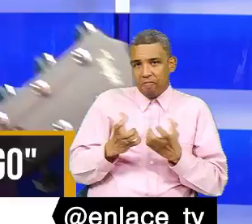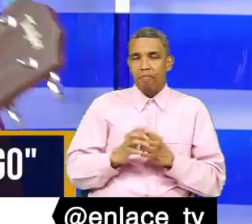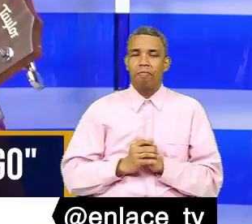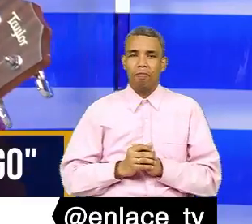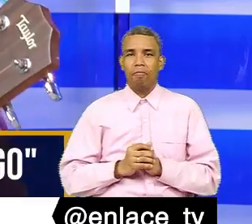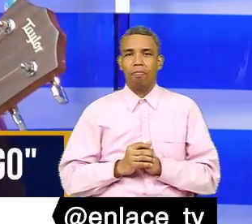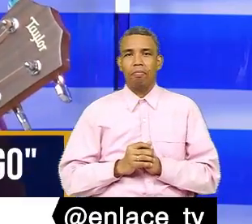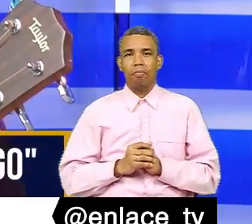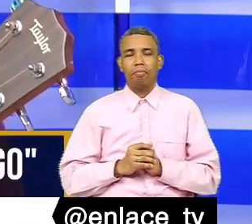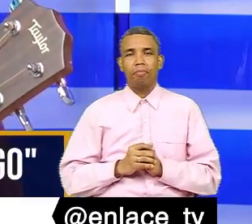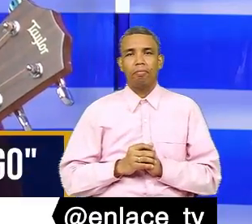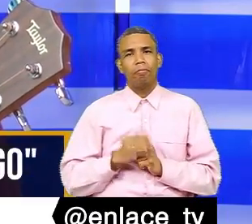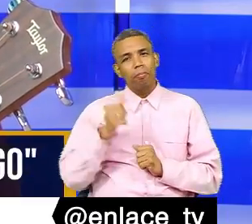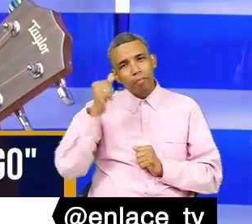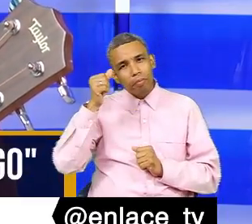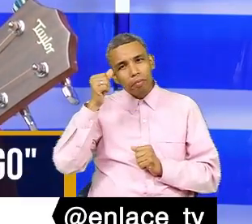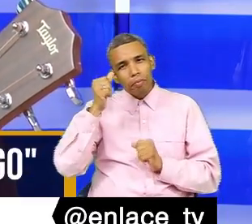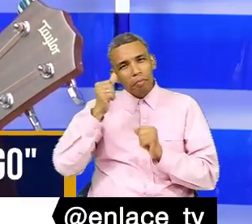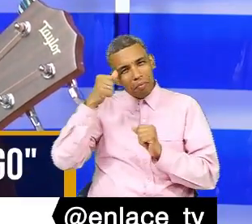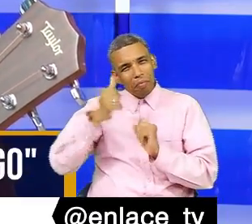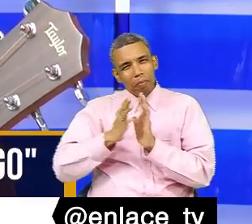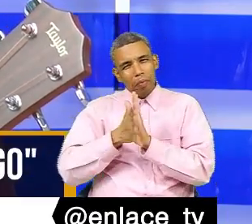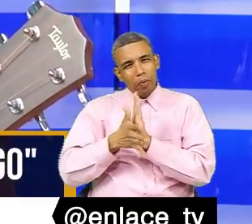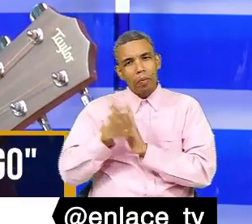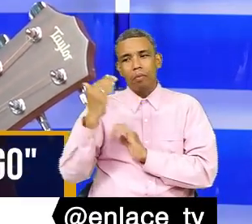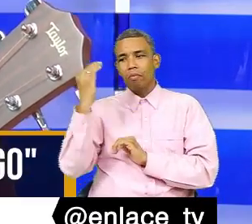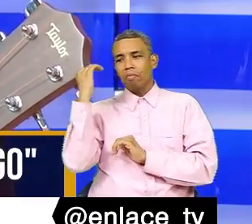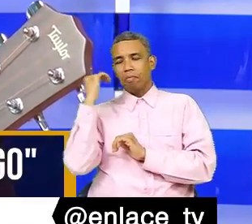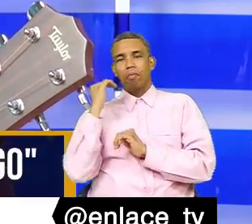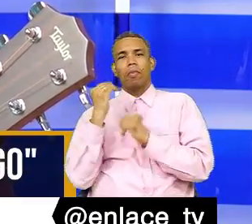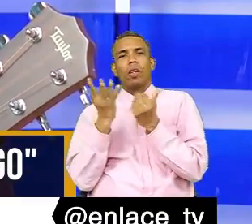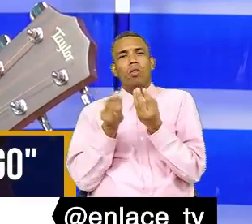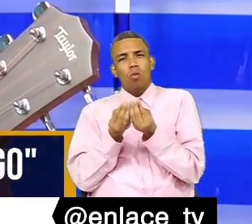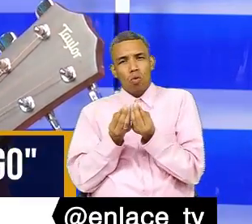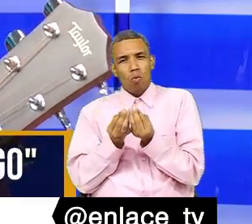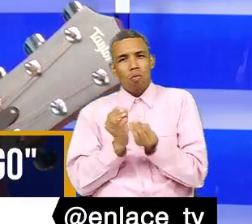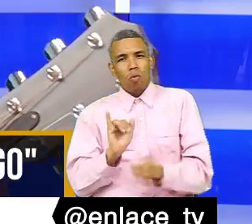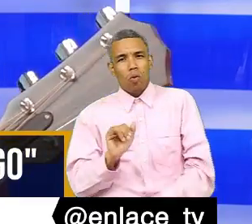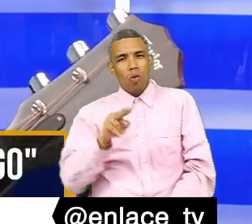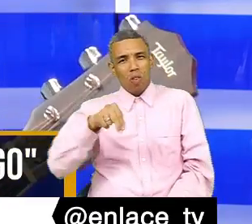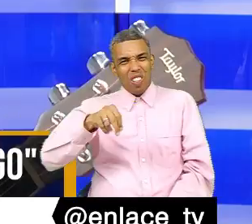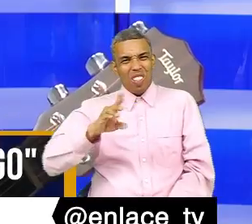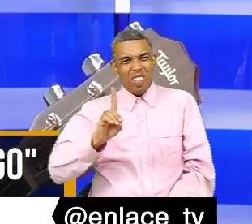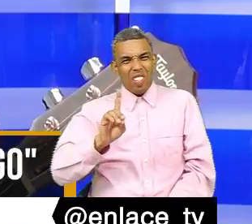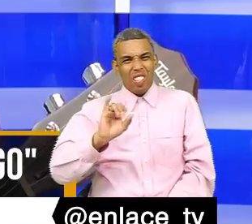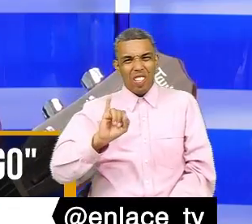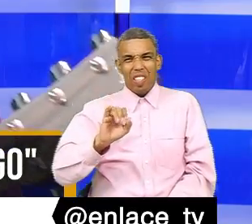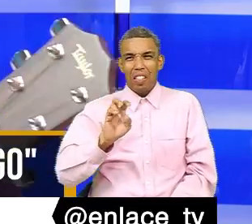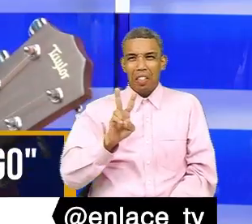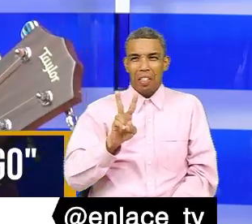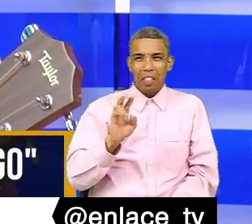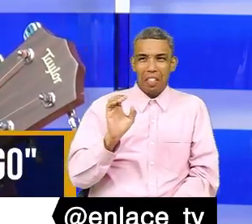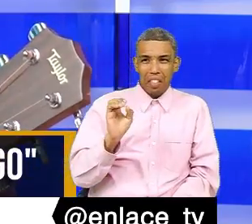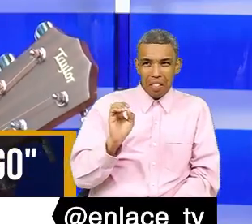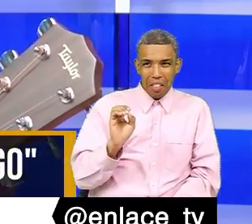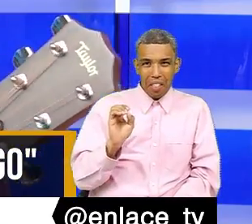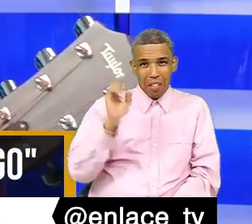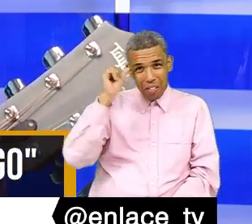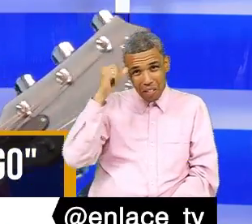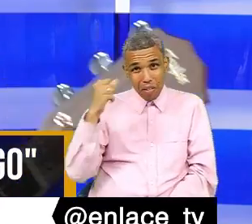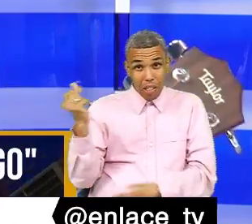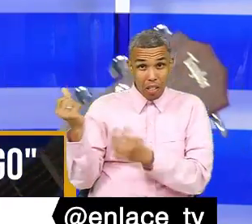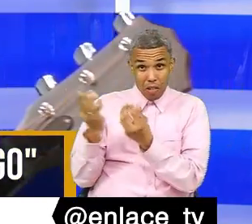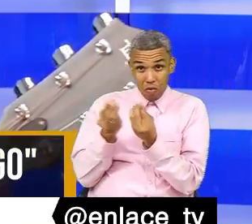Divo, pasó un año de receso, bueno, de receso no, prácticamente como que fue,